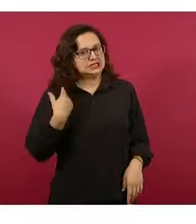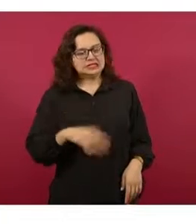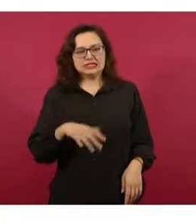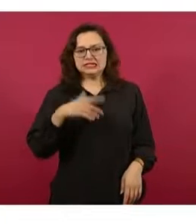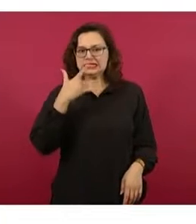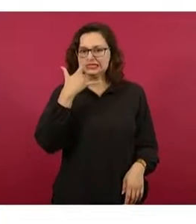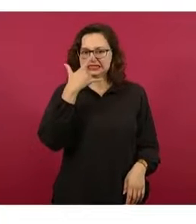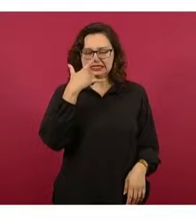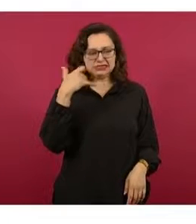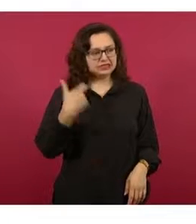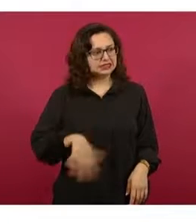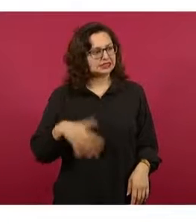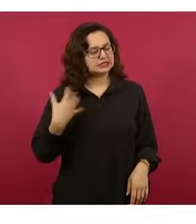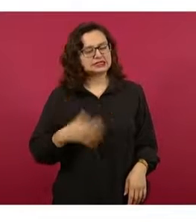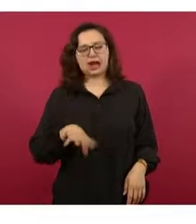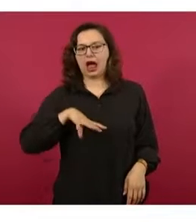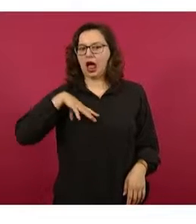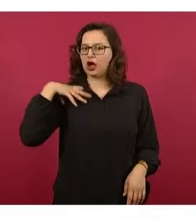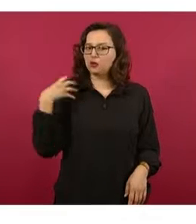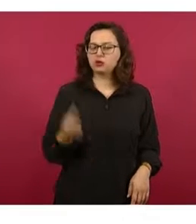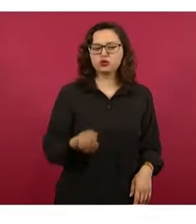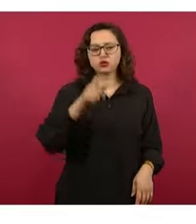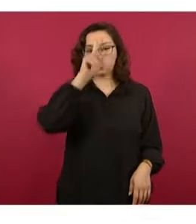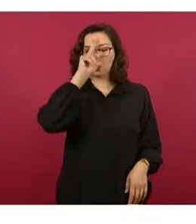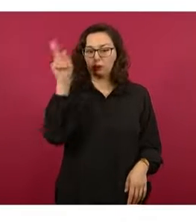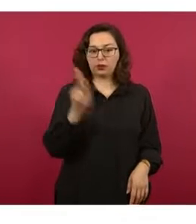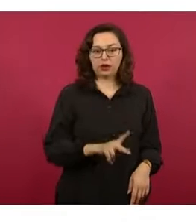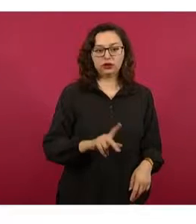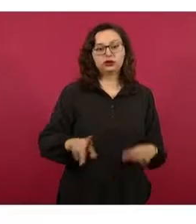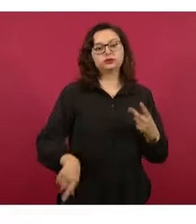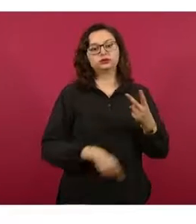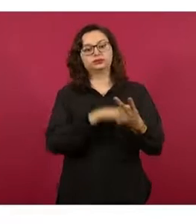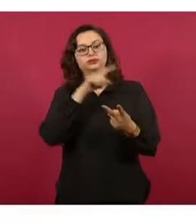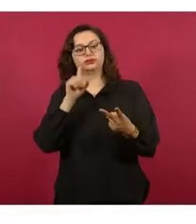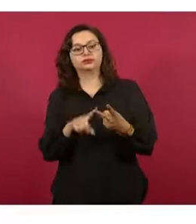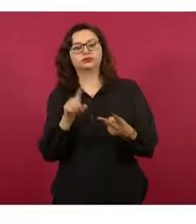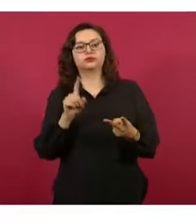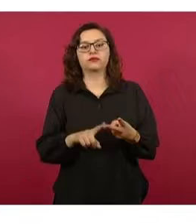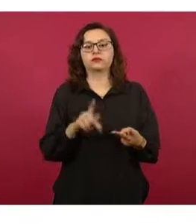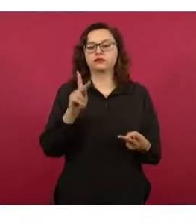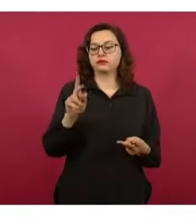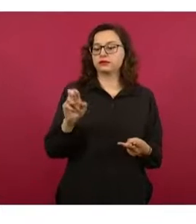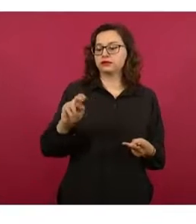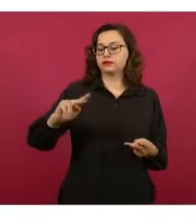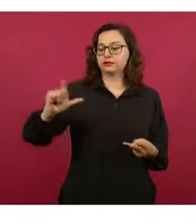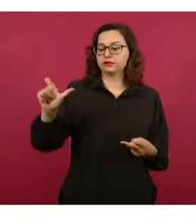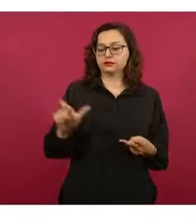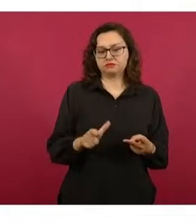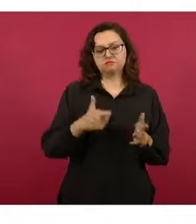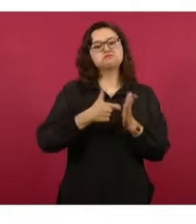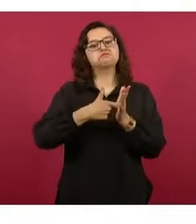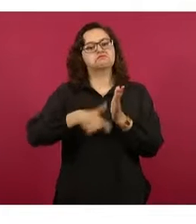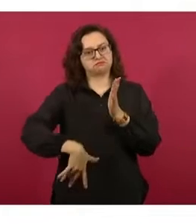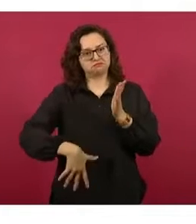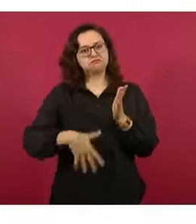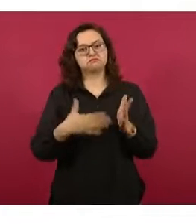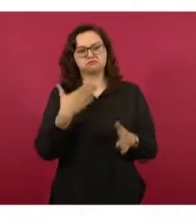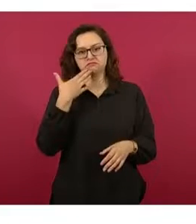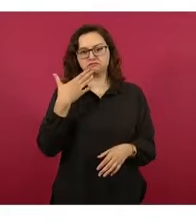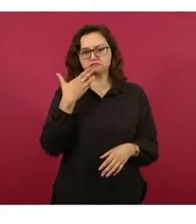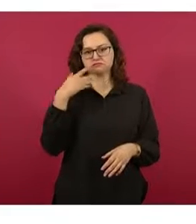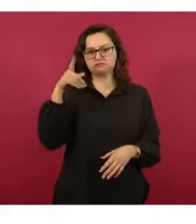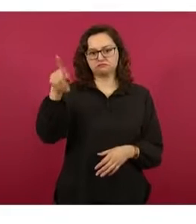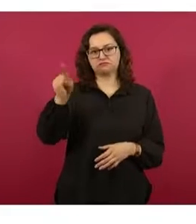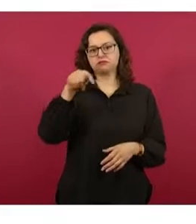los consumidores. Pemex tiene el precio más bajo para la gasolina regular, con el margen menor, el margen